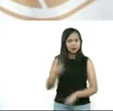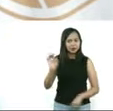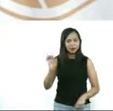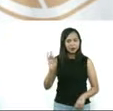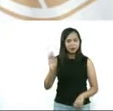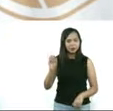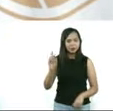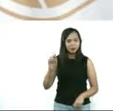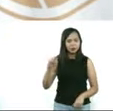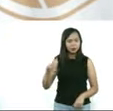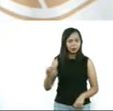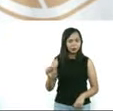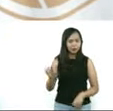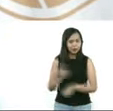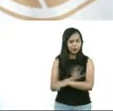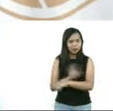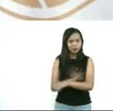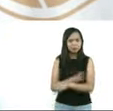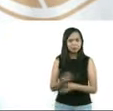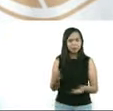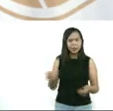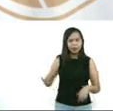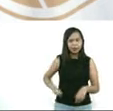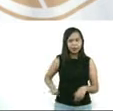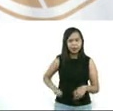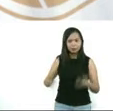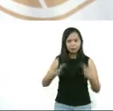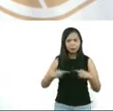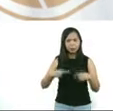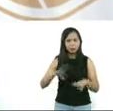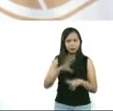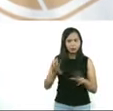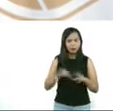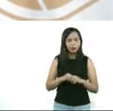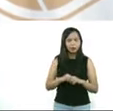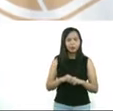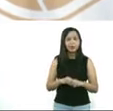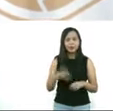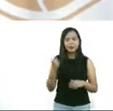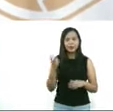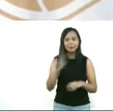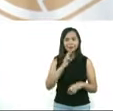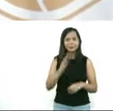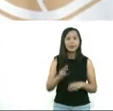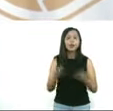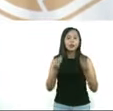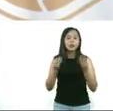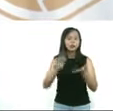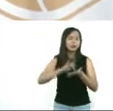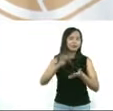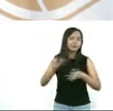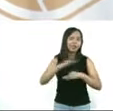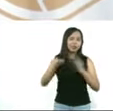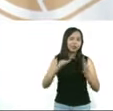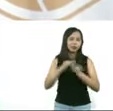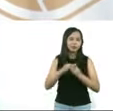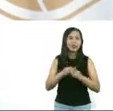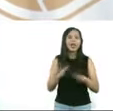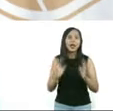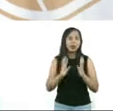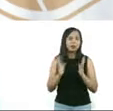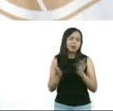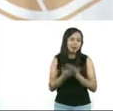tema de interés nacional. Entonces, esa es la respuesta. Muchas gracias a todos. Y ahora